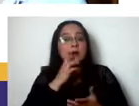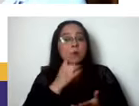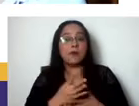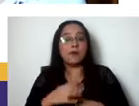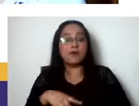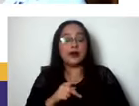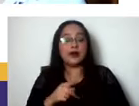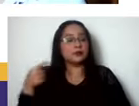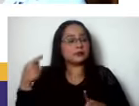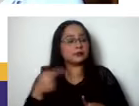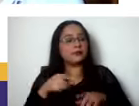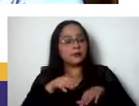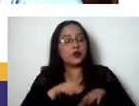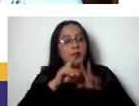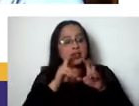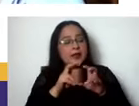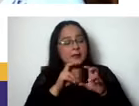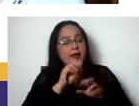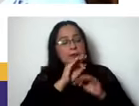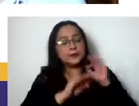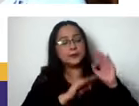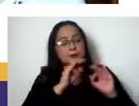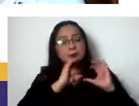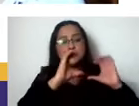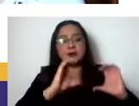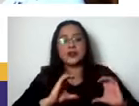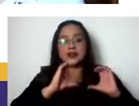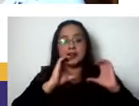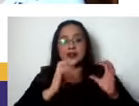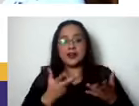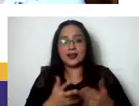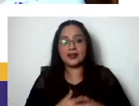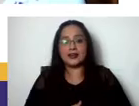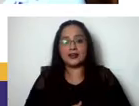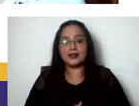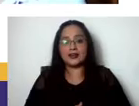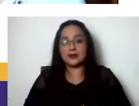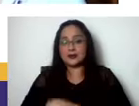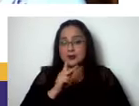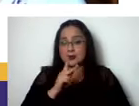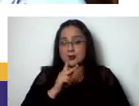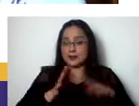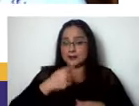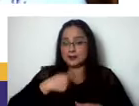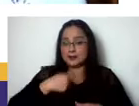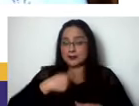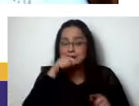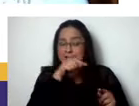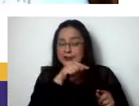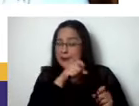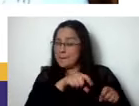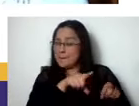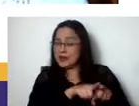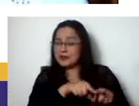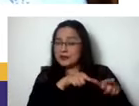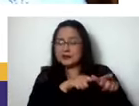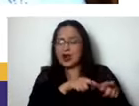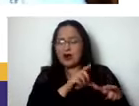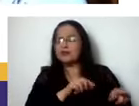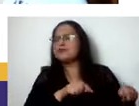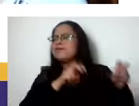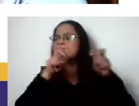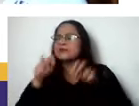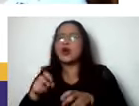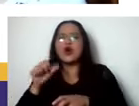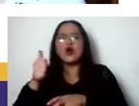es de cuidado. Pero si queremos salir, salimos de esos ámbitos, pero seguimos siendo